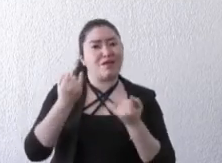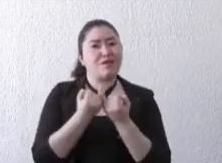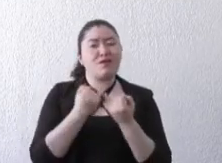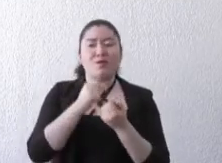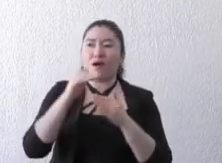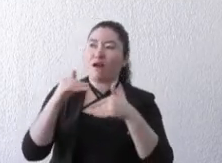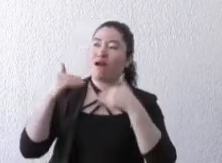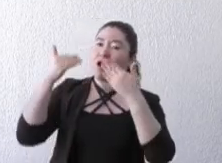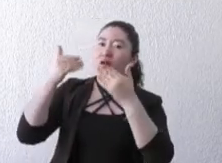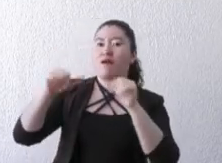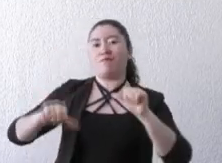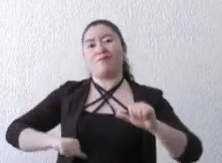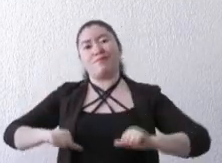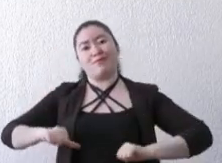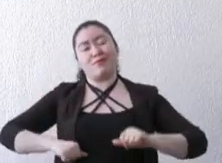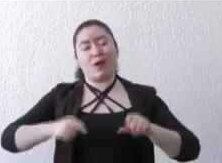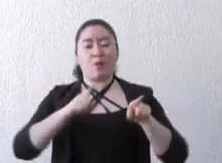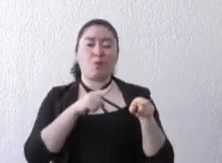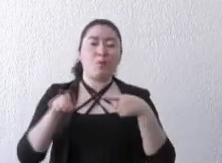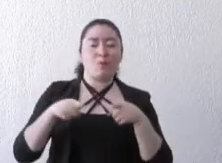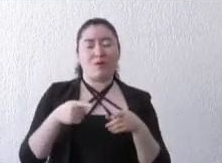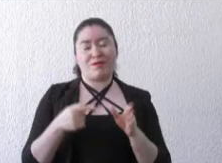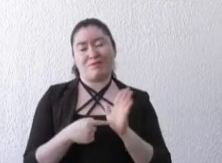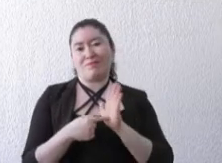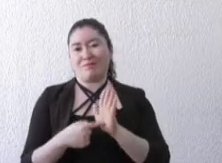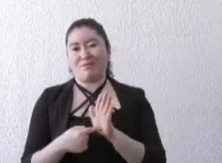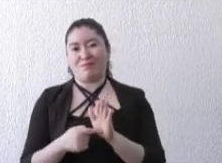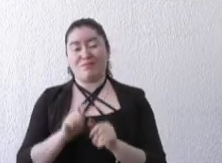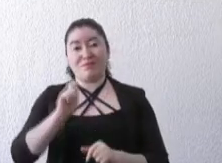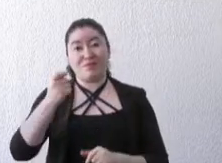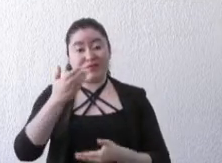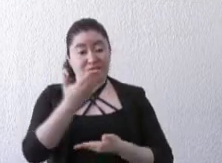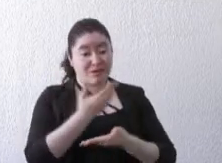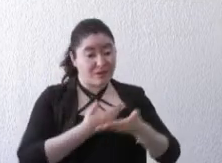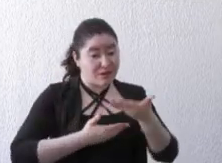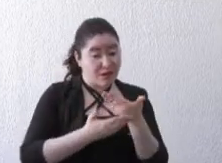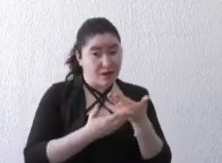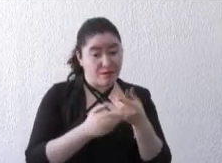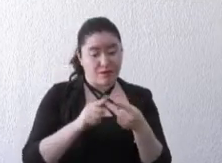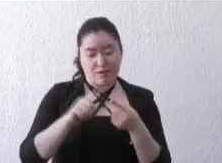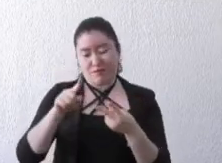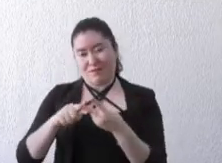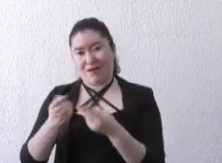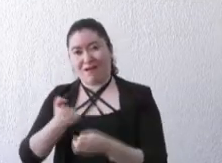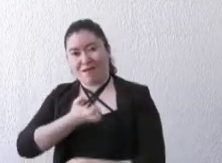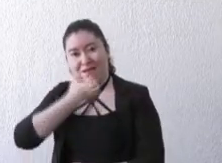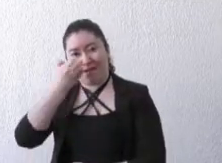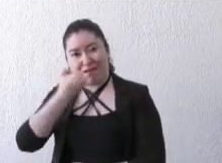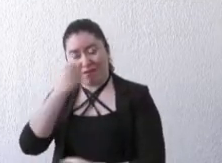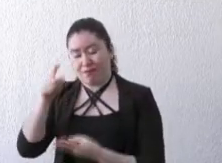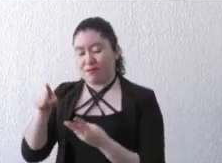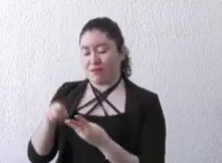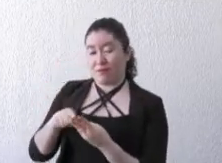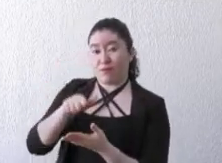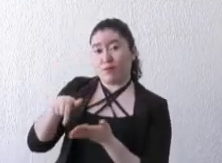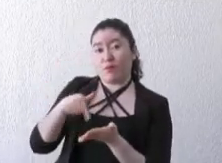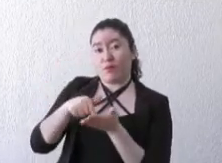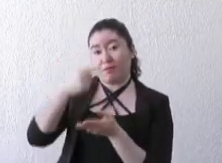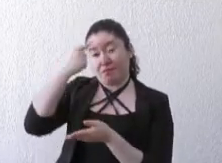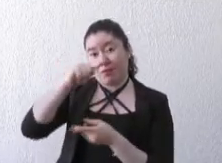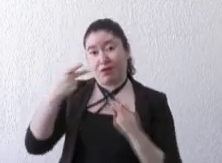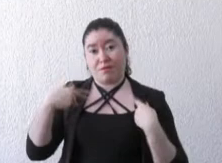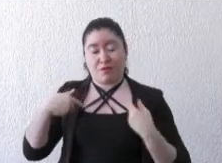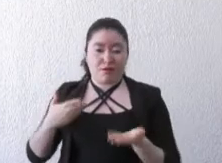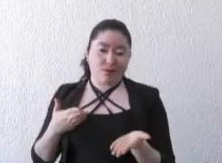y actividades. Entonces, son servicios, es una escuela y al mismo tiempo es un lugar habitable para